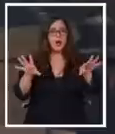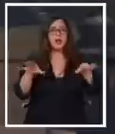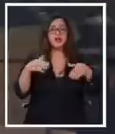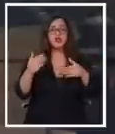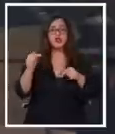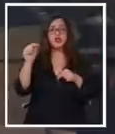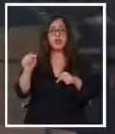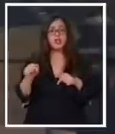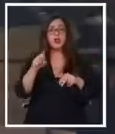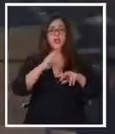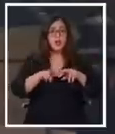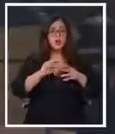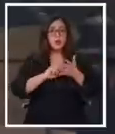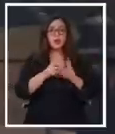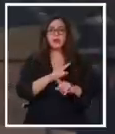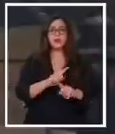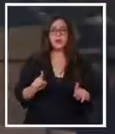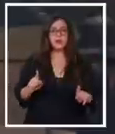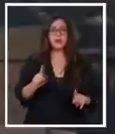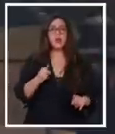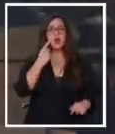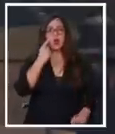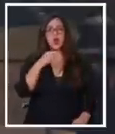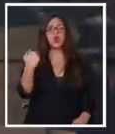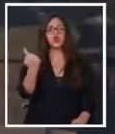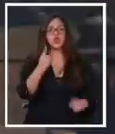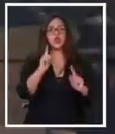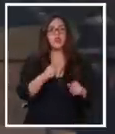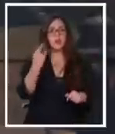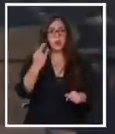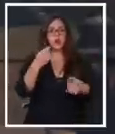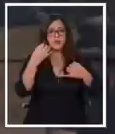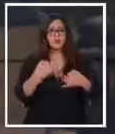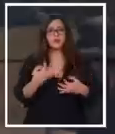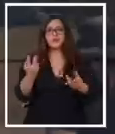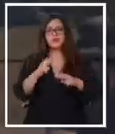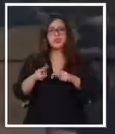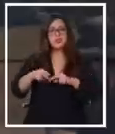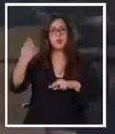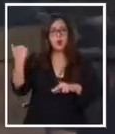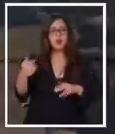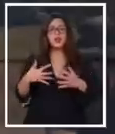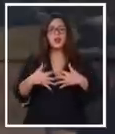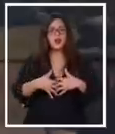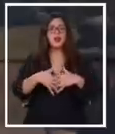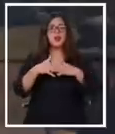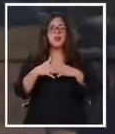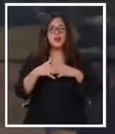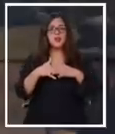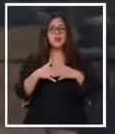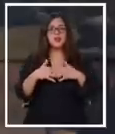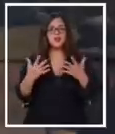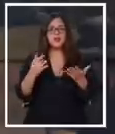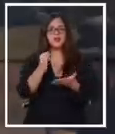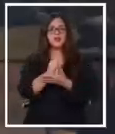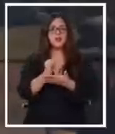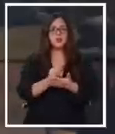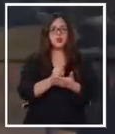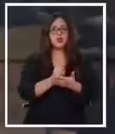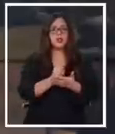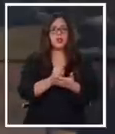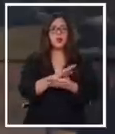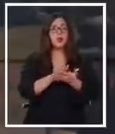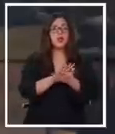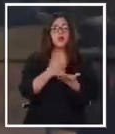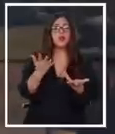eso no va a resolver el problema nosotros por cierto tenemos que abordar la urgencia y por eso que lo que hicimos hemos fortalecido las instituciones de las policías